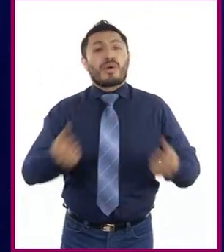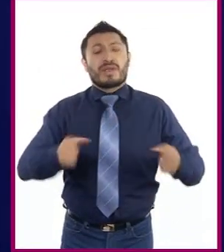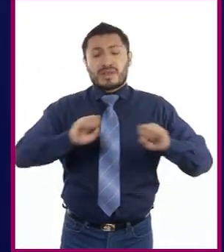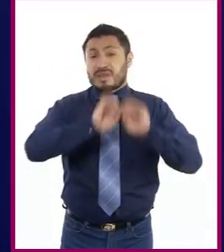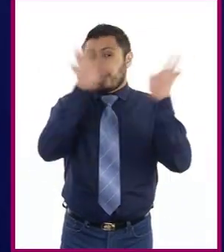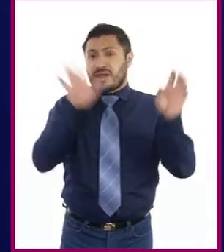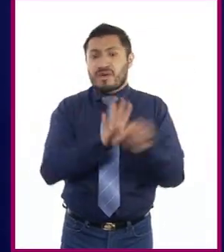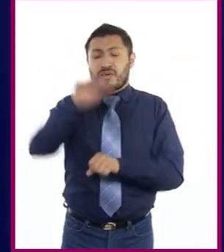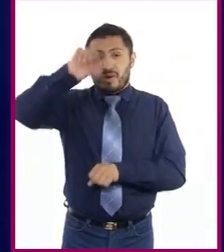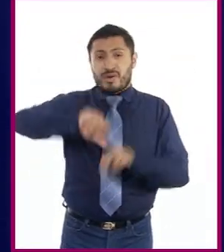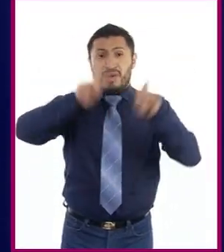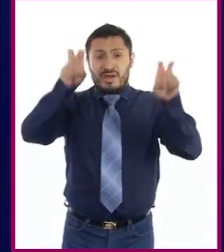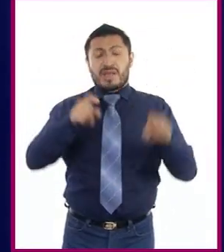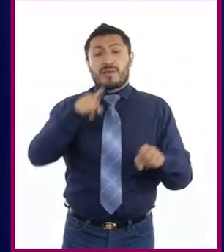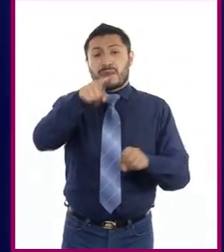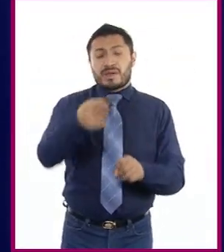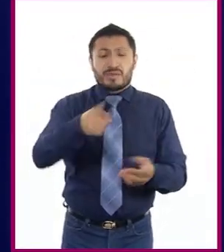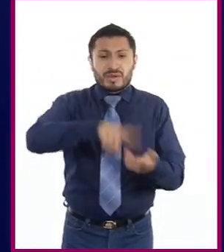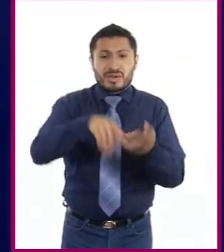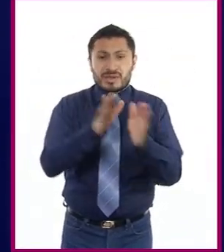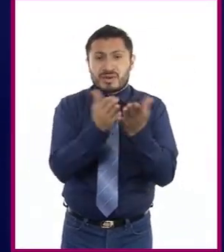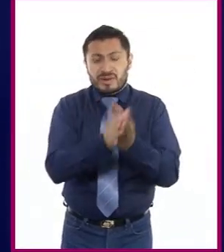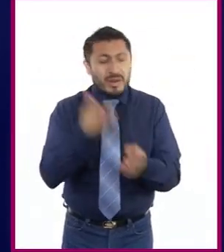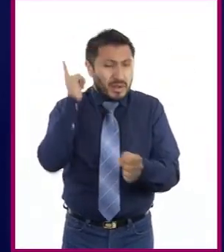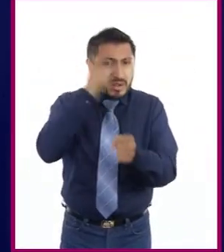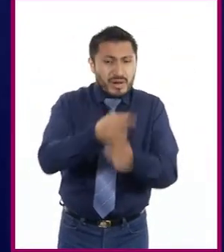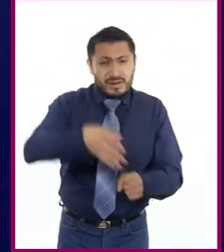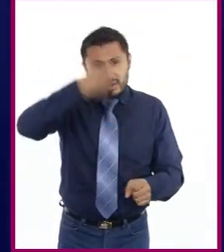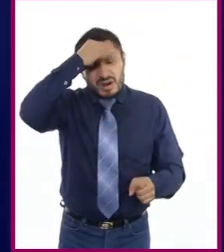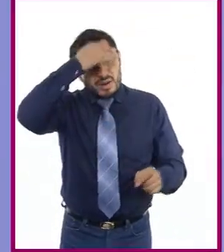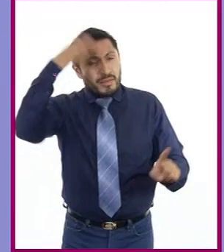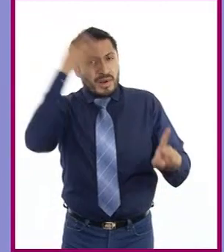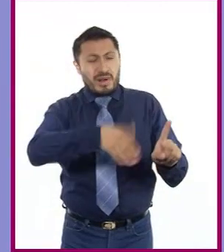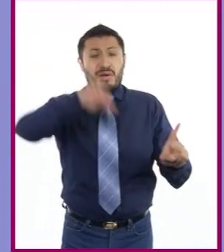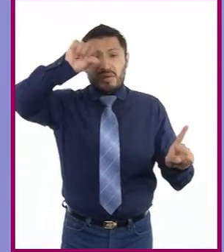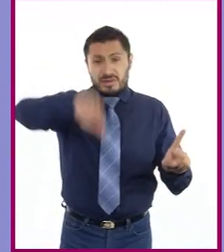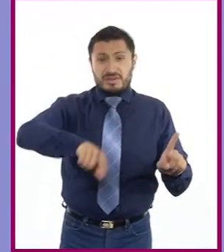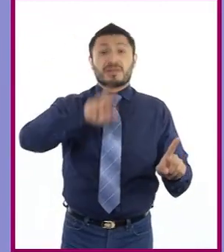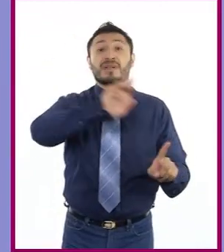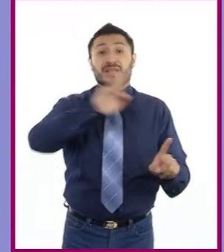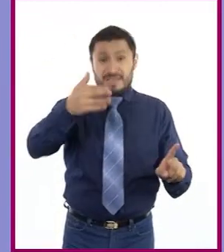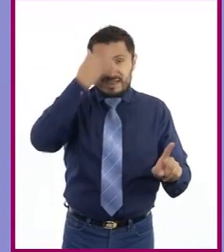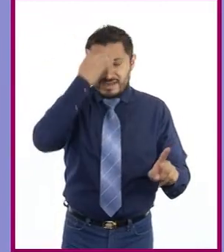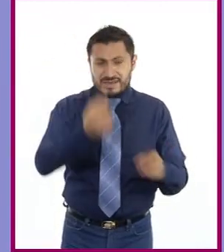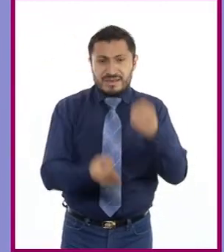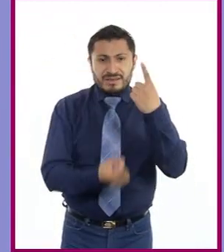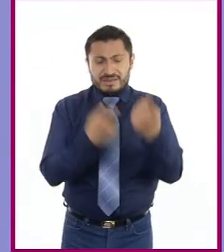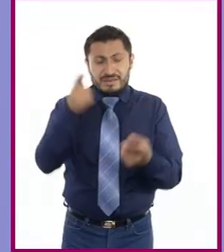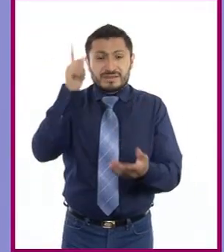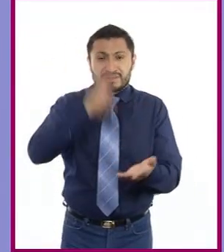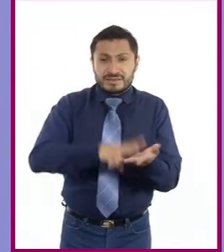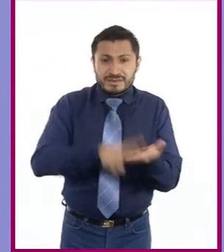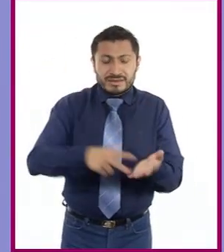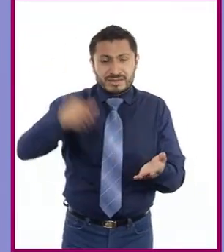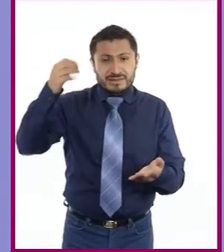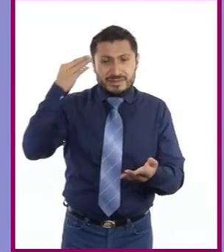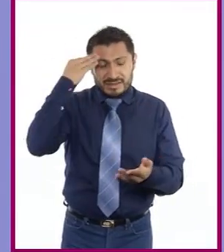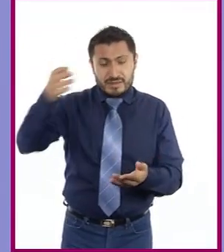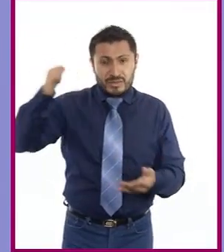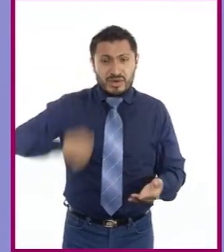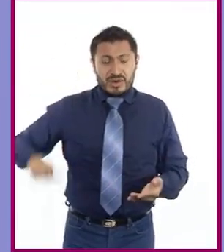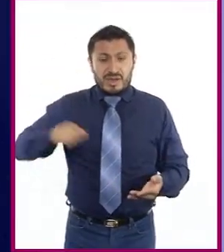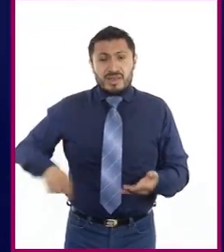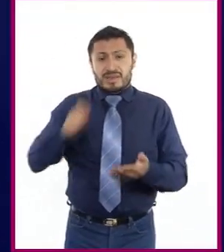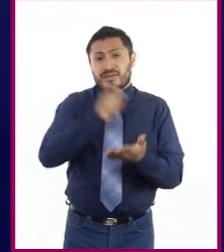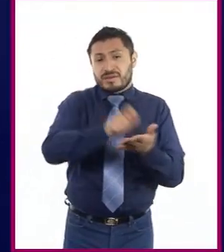sesión, localicen en sus libros de texto el aprendizaje esperado, reconocer algunos de los valores de la época en la que